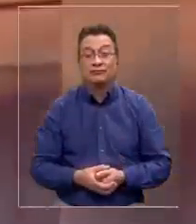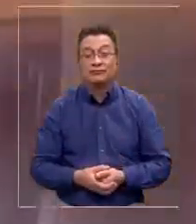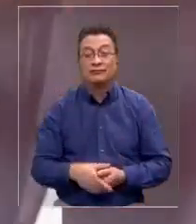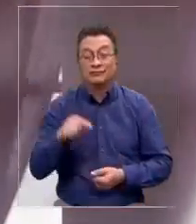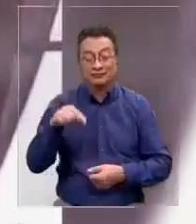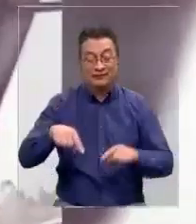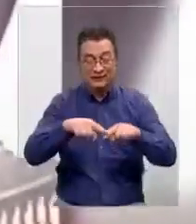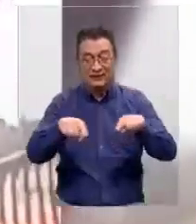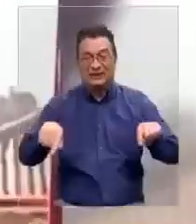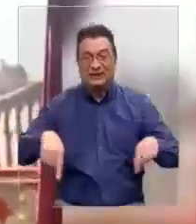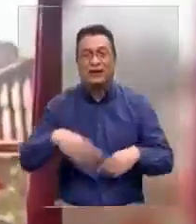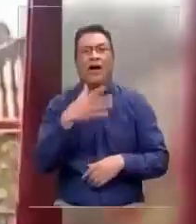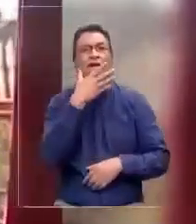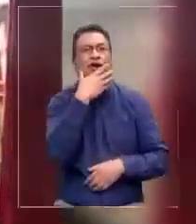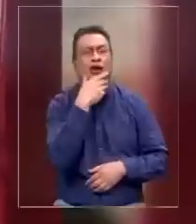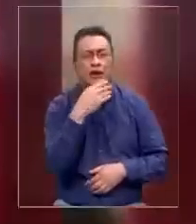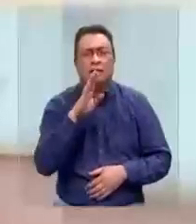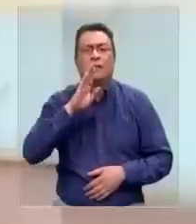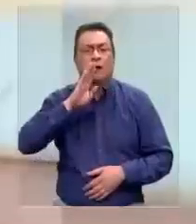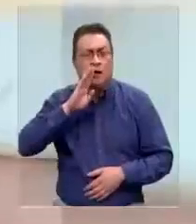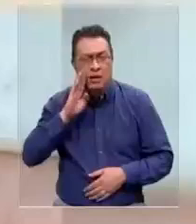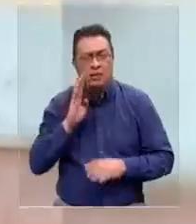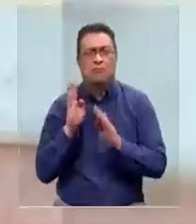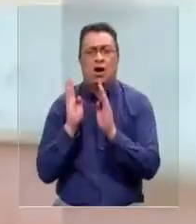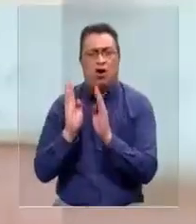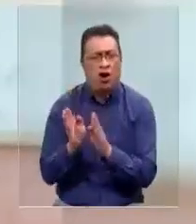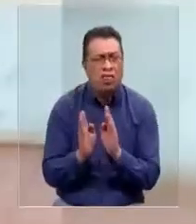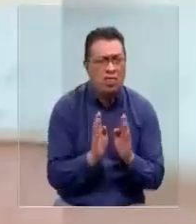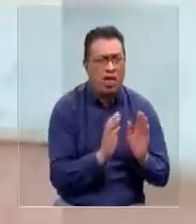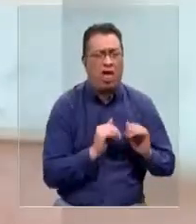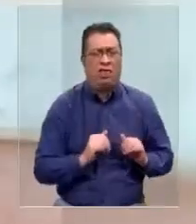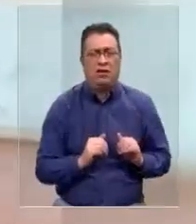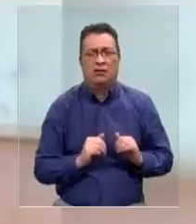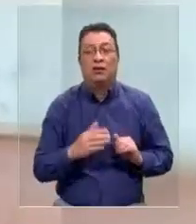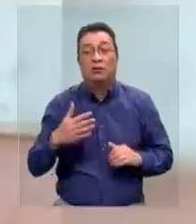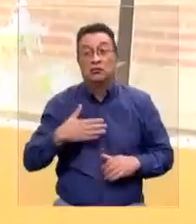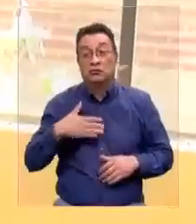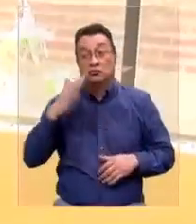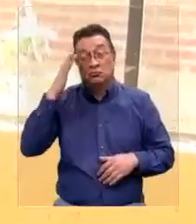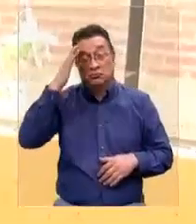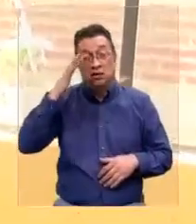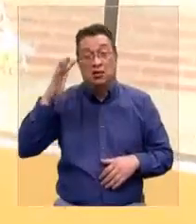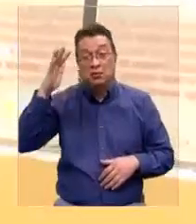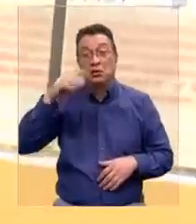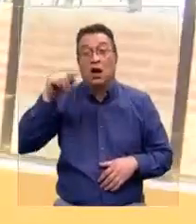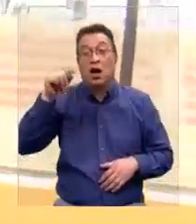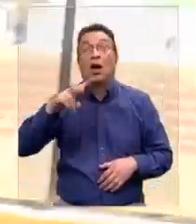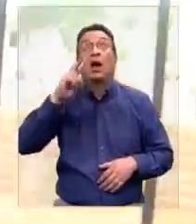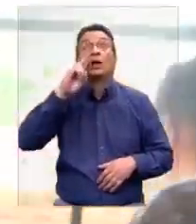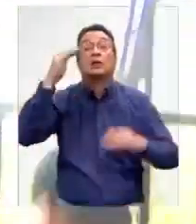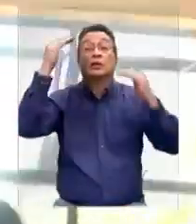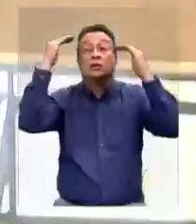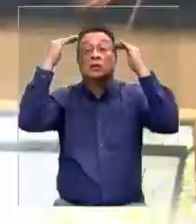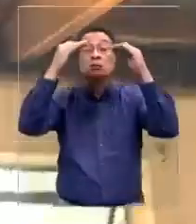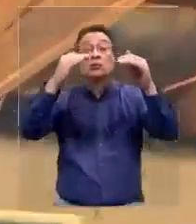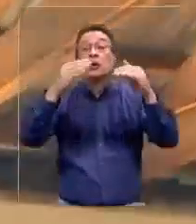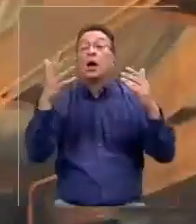Esta sala era bonita, estaba limpia, la teníamos ordenada. Y me imagino que ahora está sin cielo porque